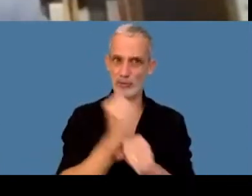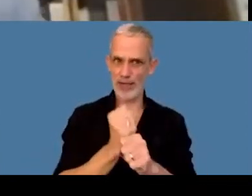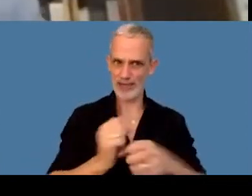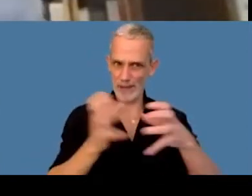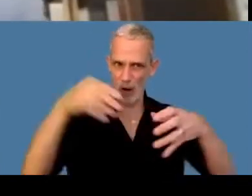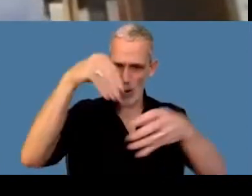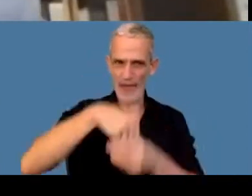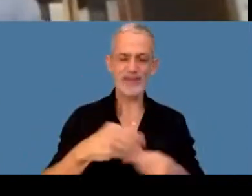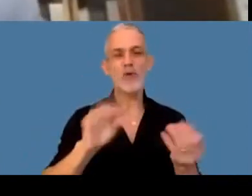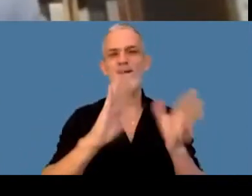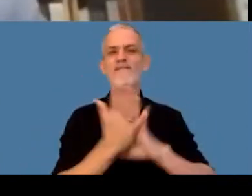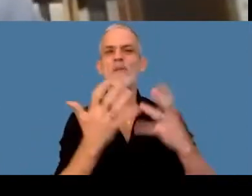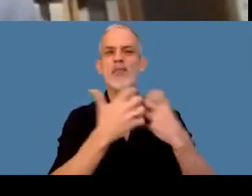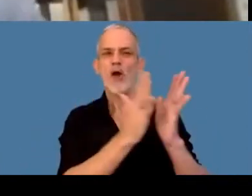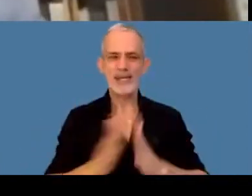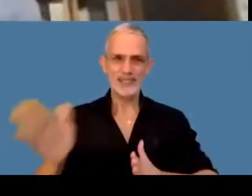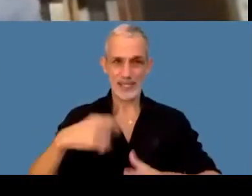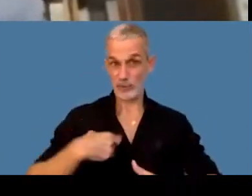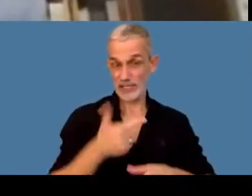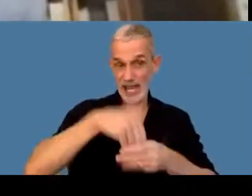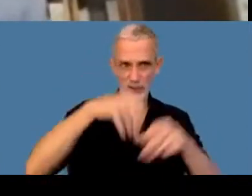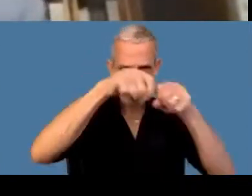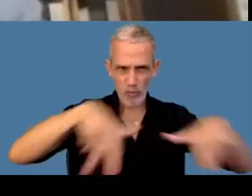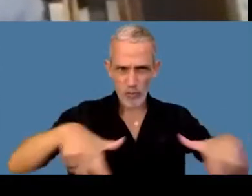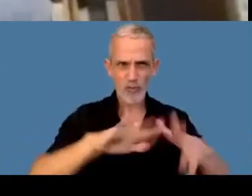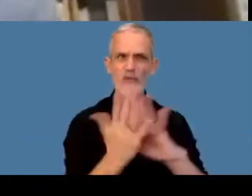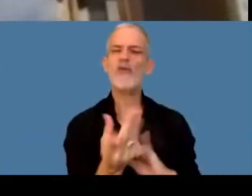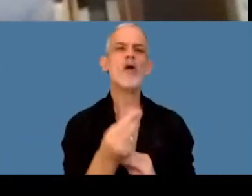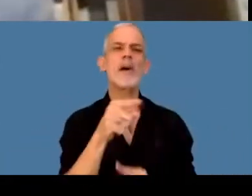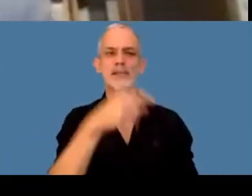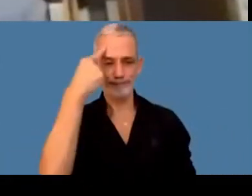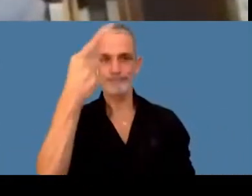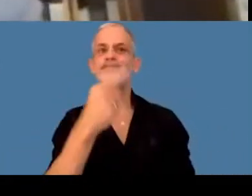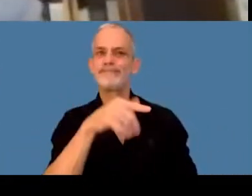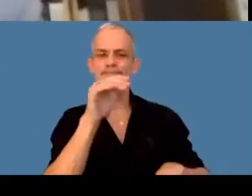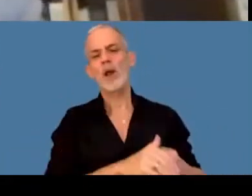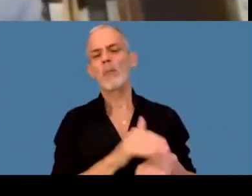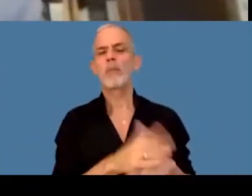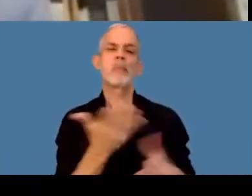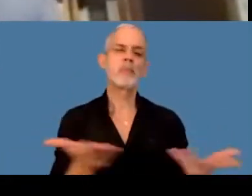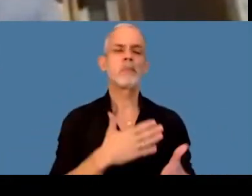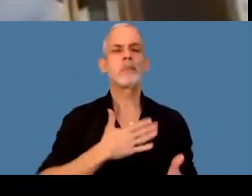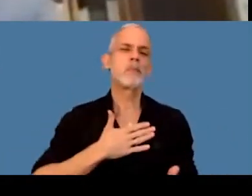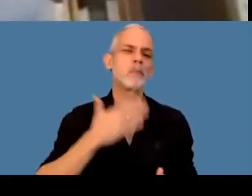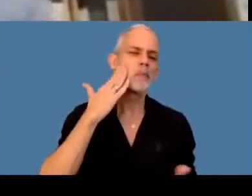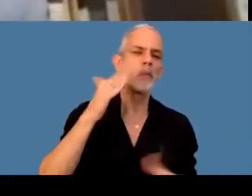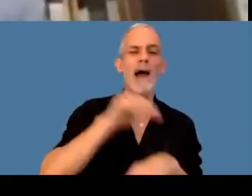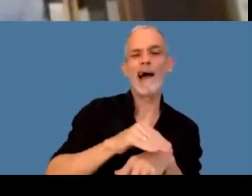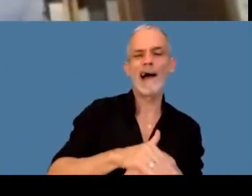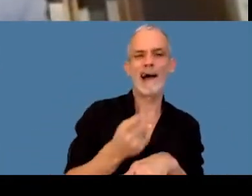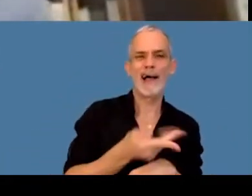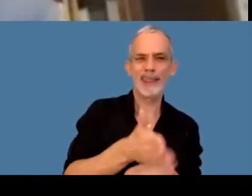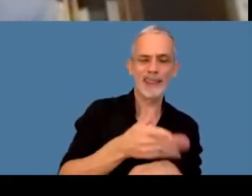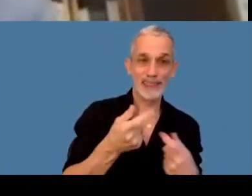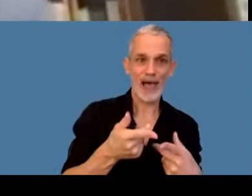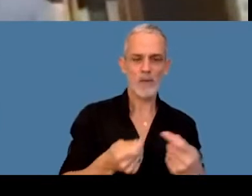organización sindical, una forma de estructura sindical que se considera más tutelar para llevar adelante